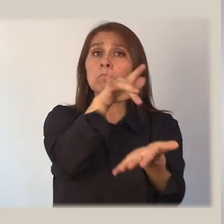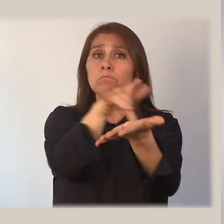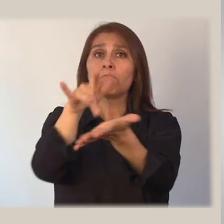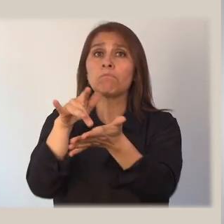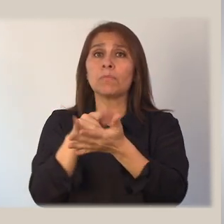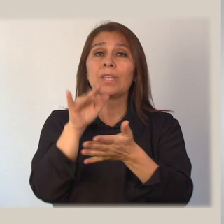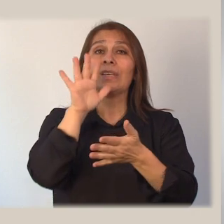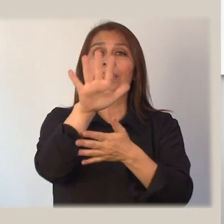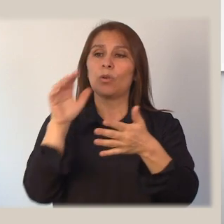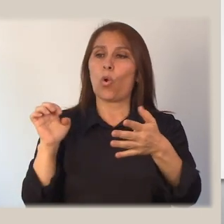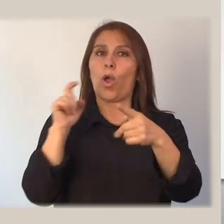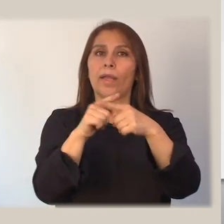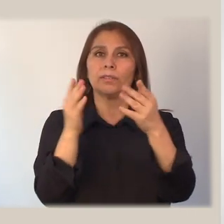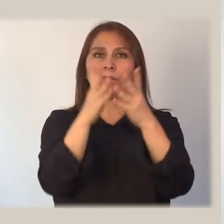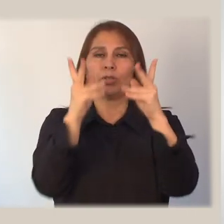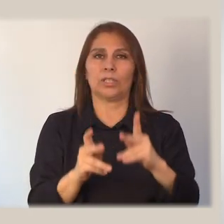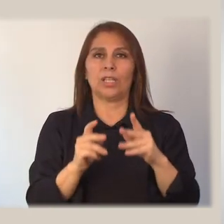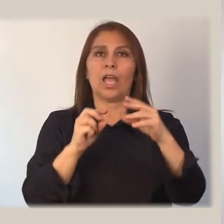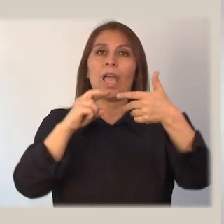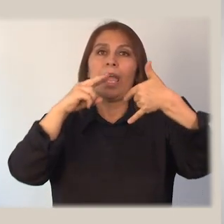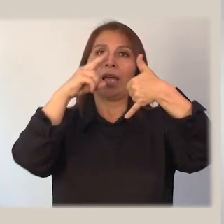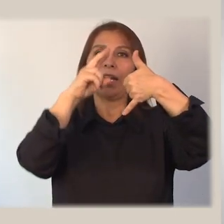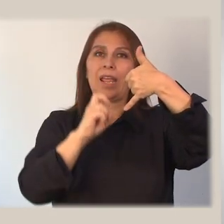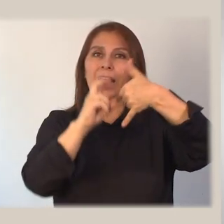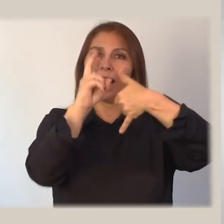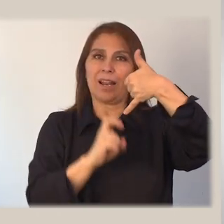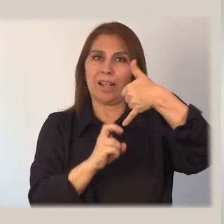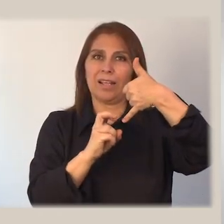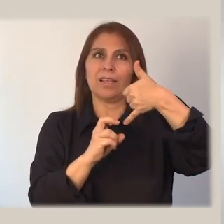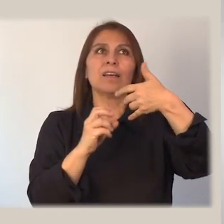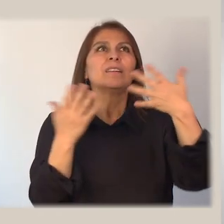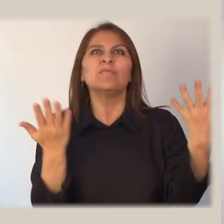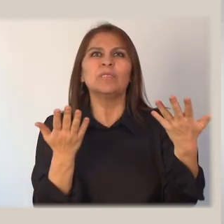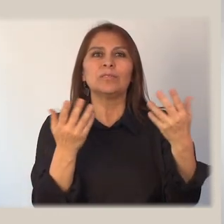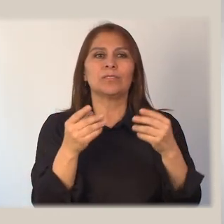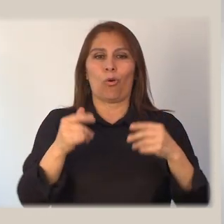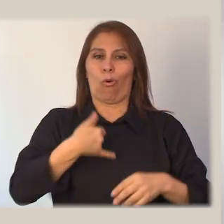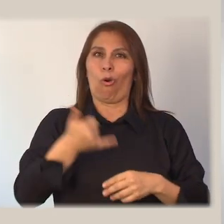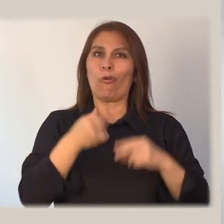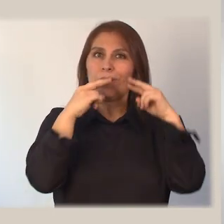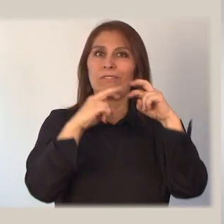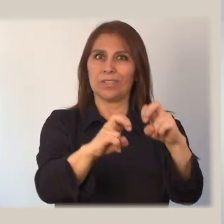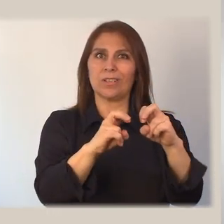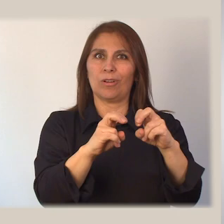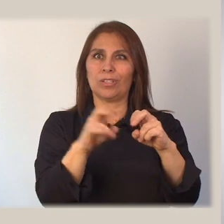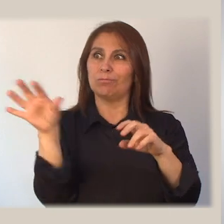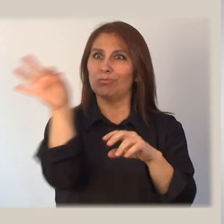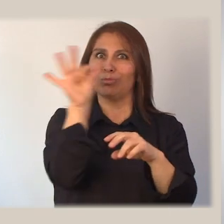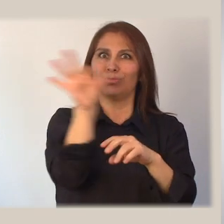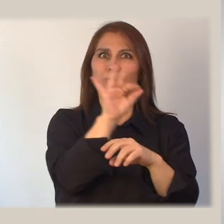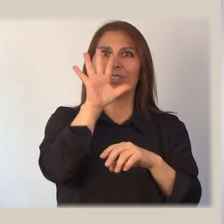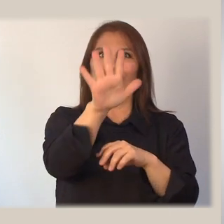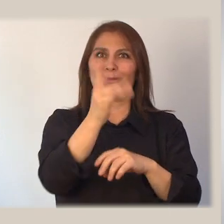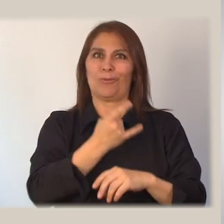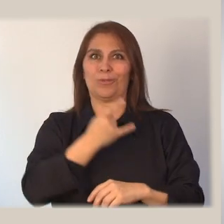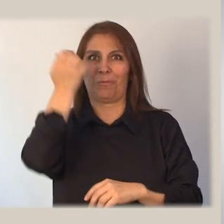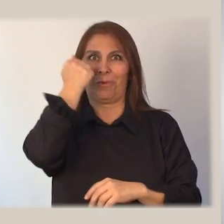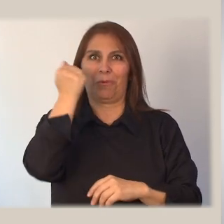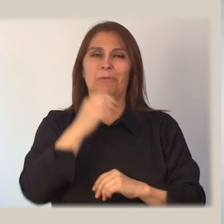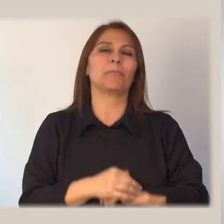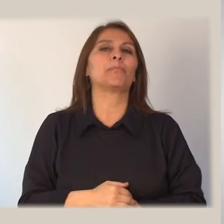2014-2017. Por otra parte, se contó con la participación de 5 egresados en las convocatorias de Colciencias para jóvenes